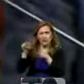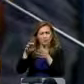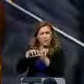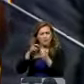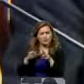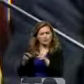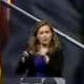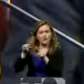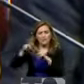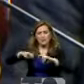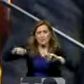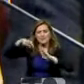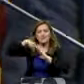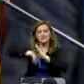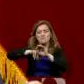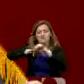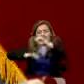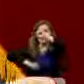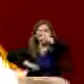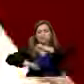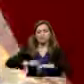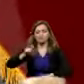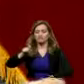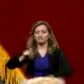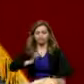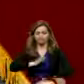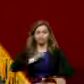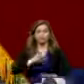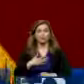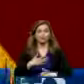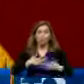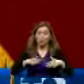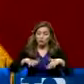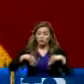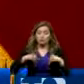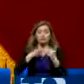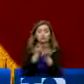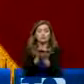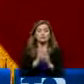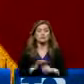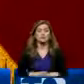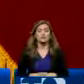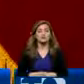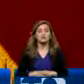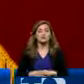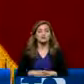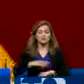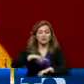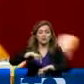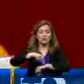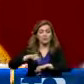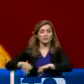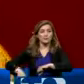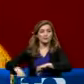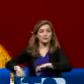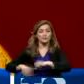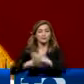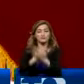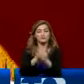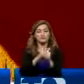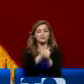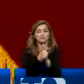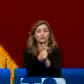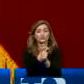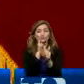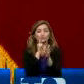la necesidad ética insoslayable. Yo acojo el planteamiento, creo que nos hemos demorado y el primer planteamiento de